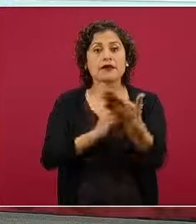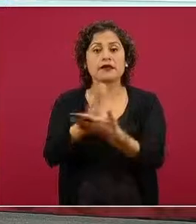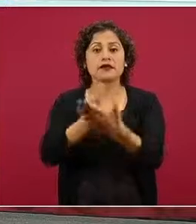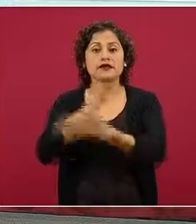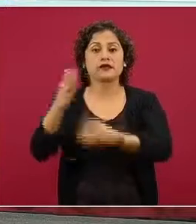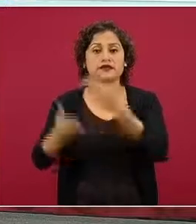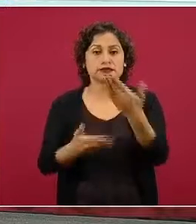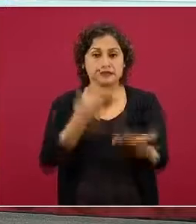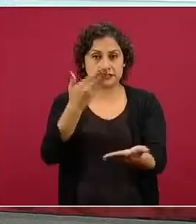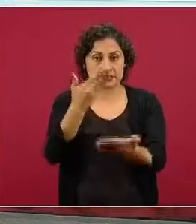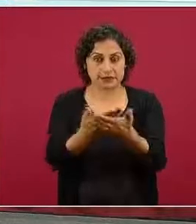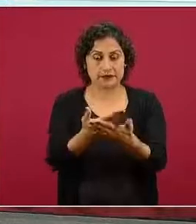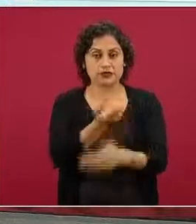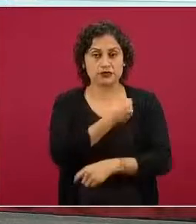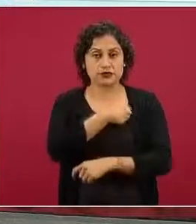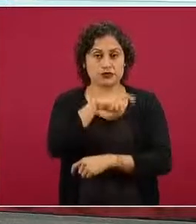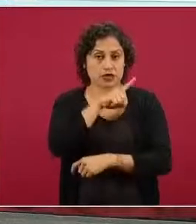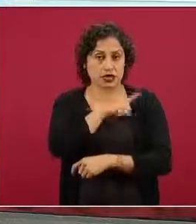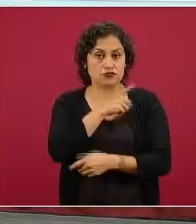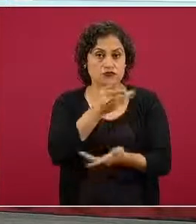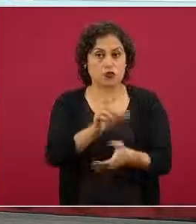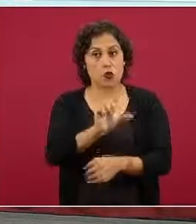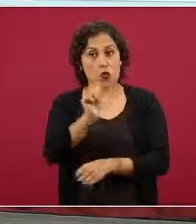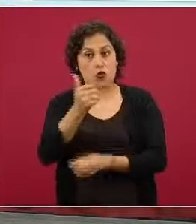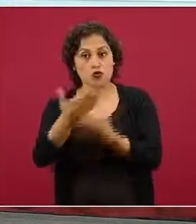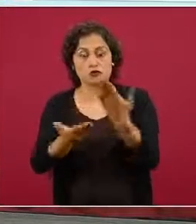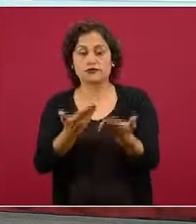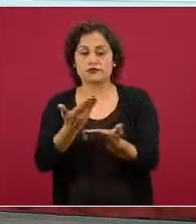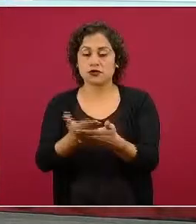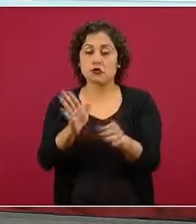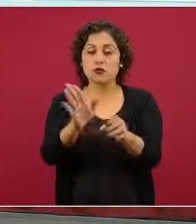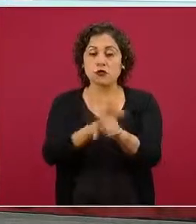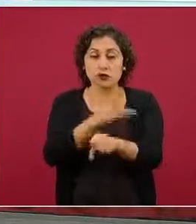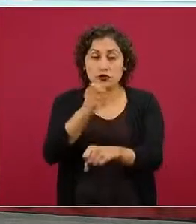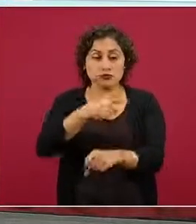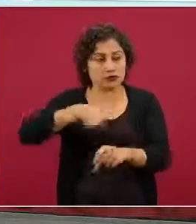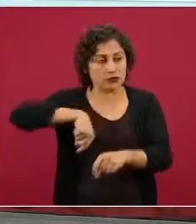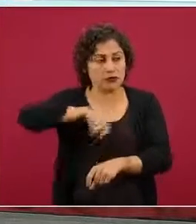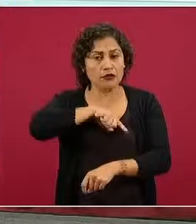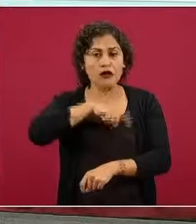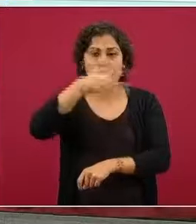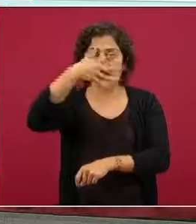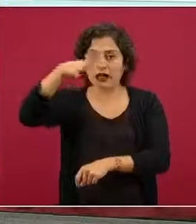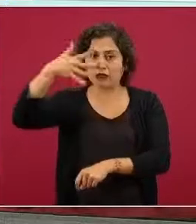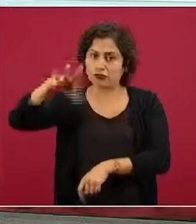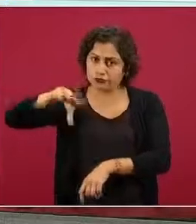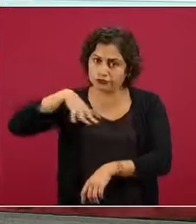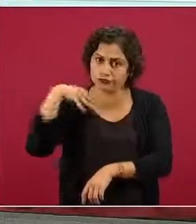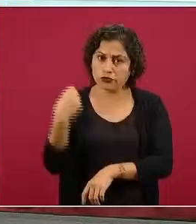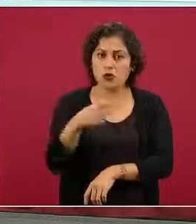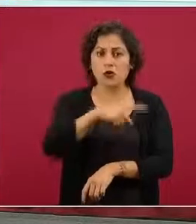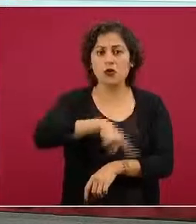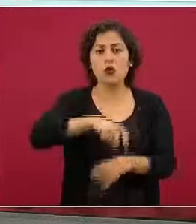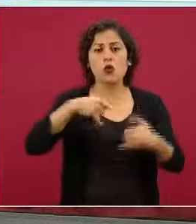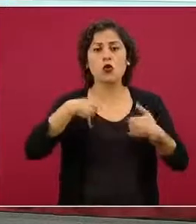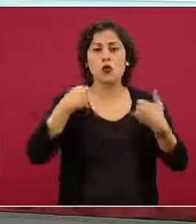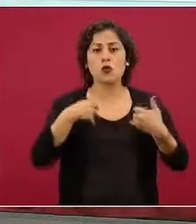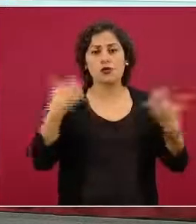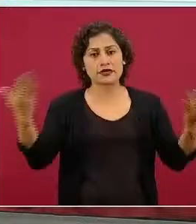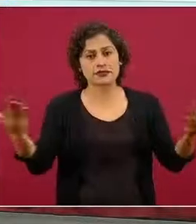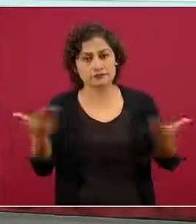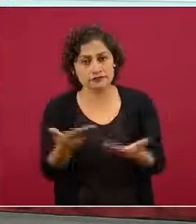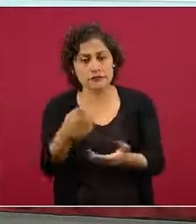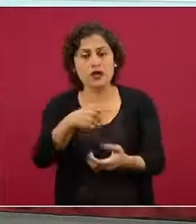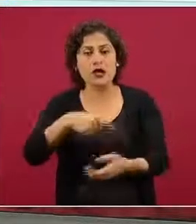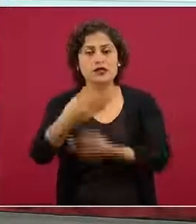servicios, incluyendo los servicios de salud. Hagamos un esfuerzo para que las y los adolescentes se acerquen también a los servicios de salud. El INJUVE